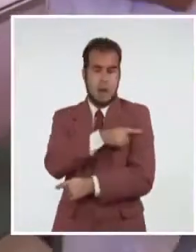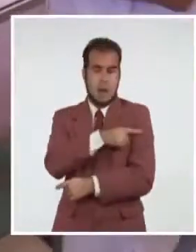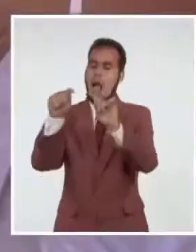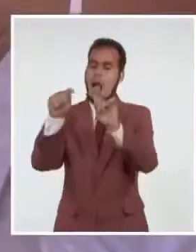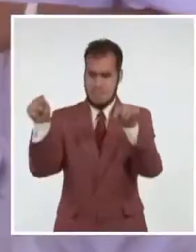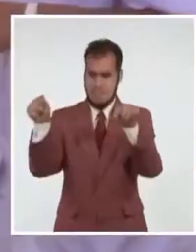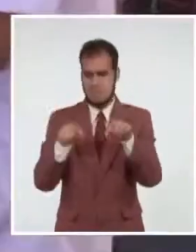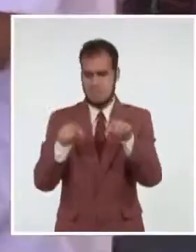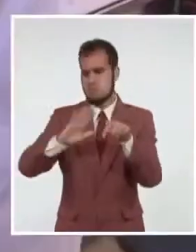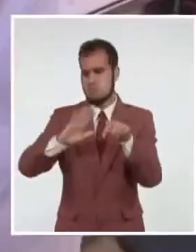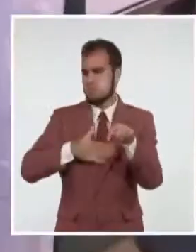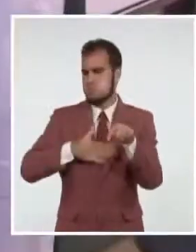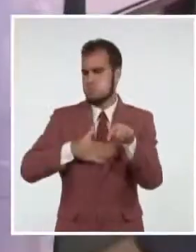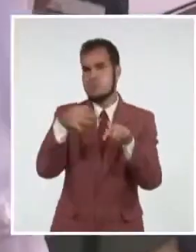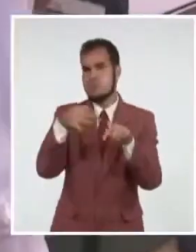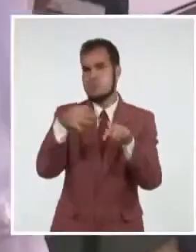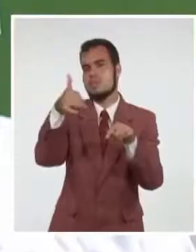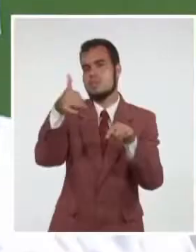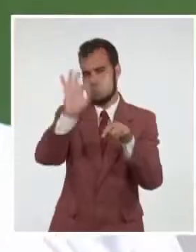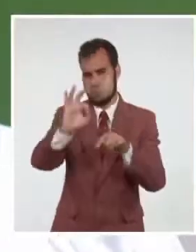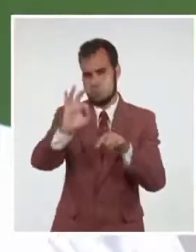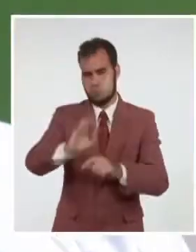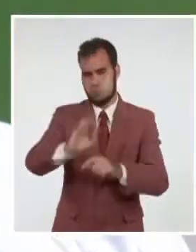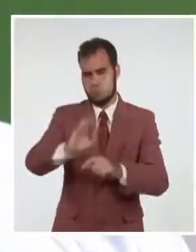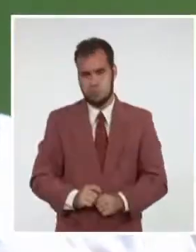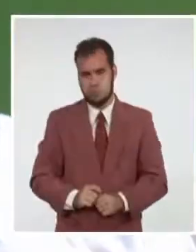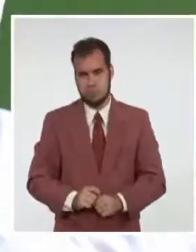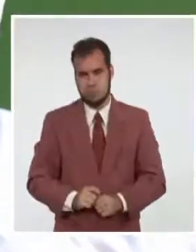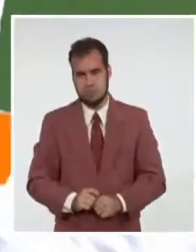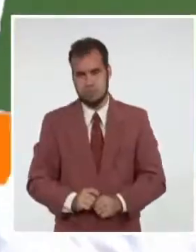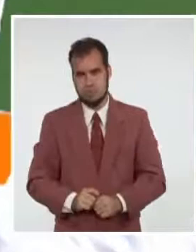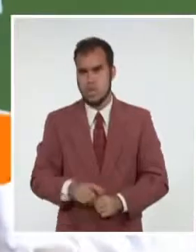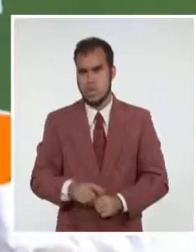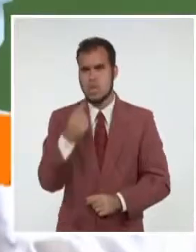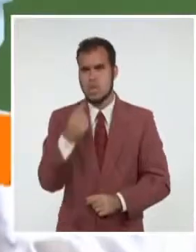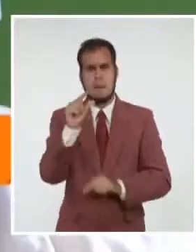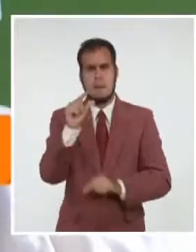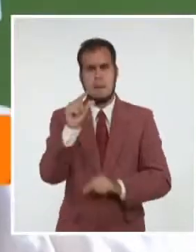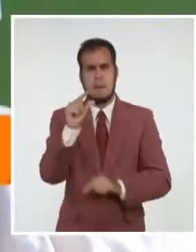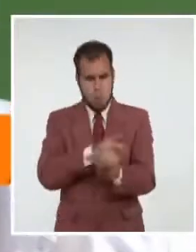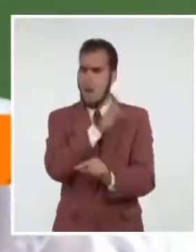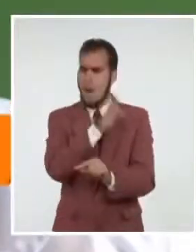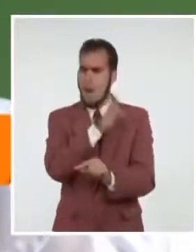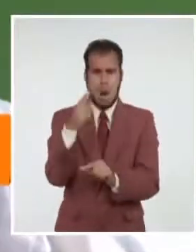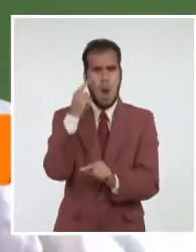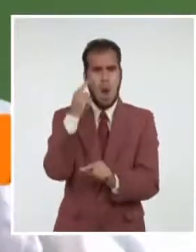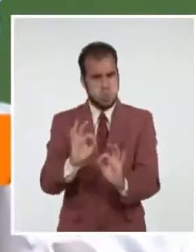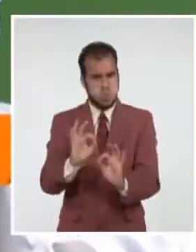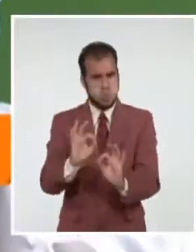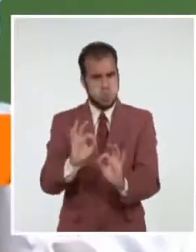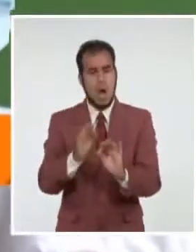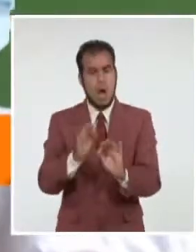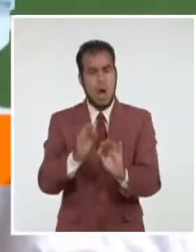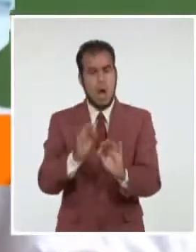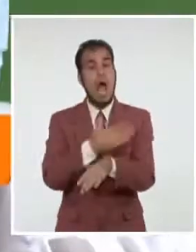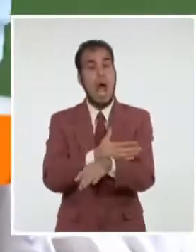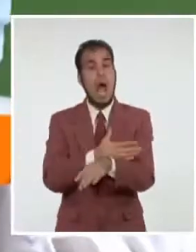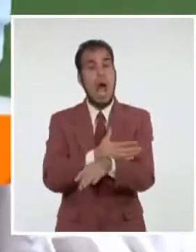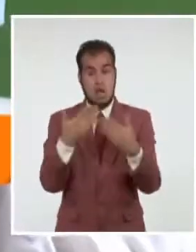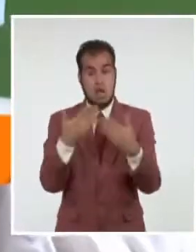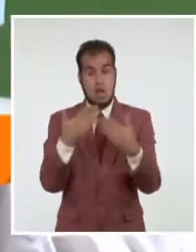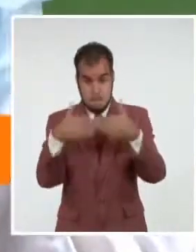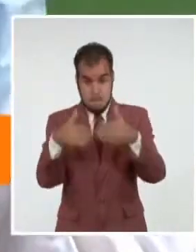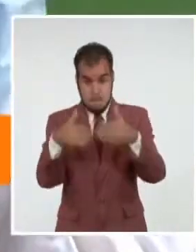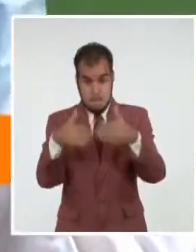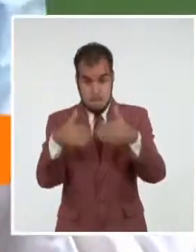en el municipio de 10 de octubre. Los pacientes se comportan muy bien, todo el mundo asistió antes de que se abriera el vacunatorio, ya los pacientes